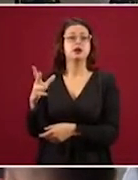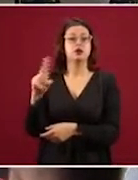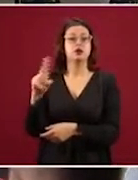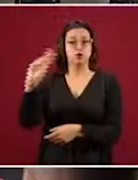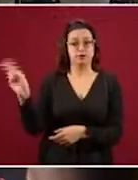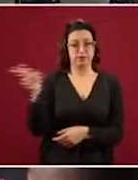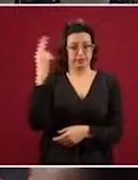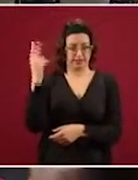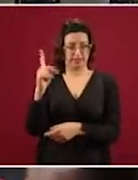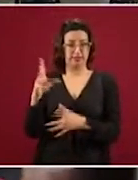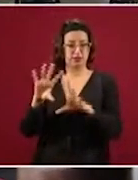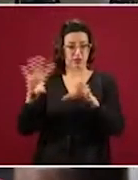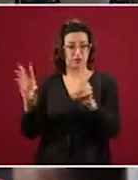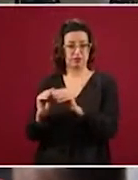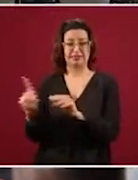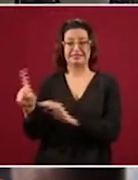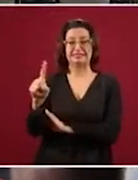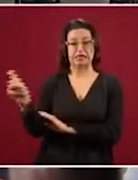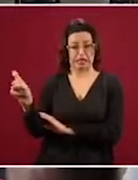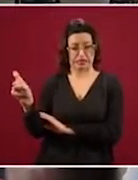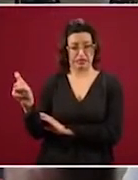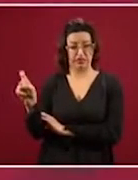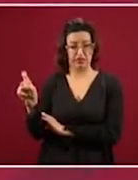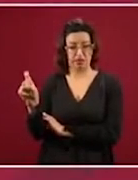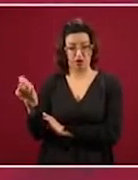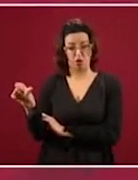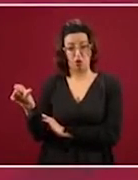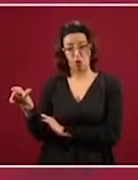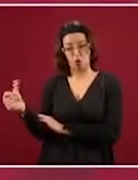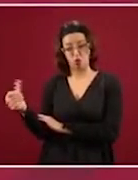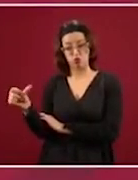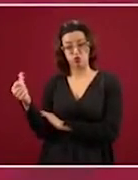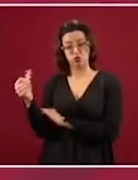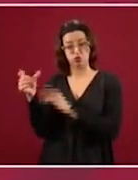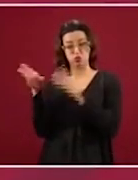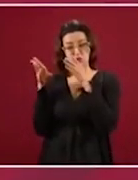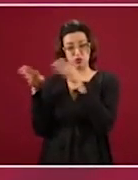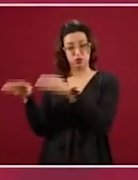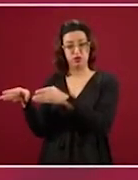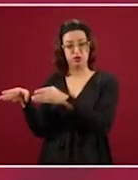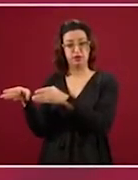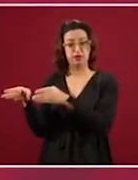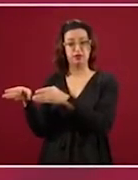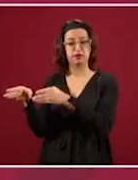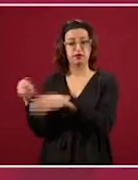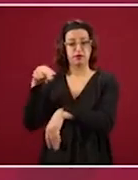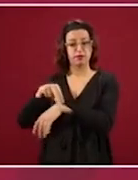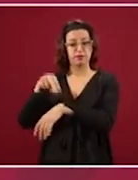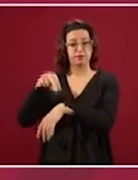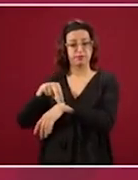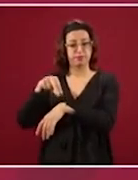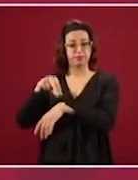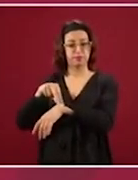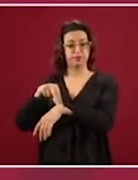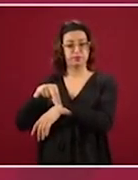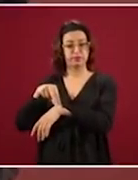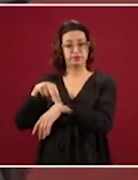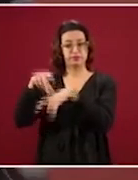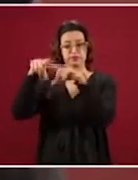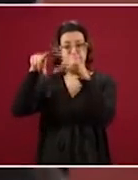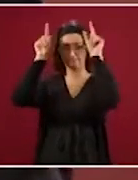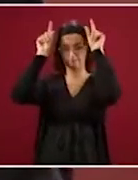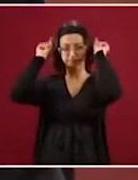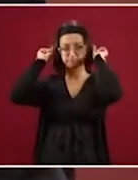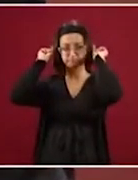11 que están destinadas a la medicina y a